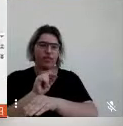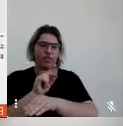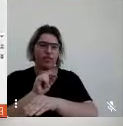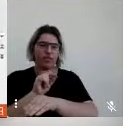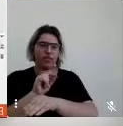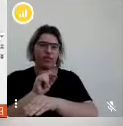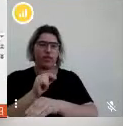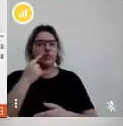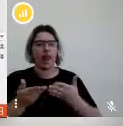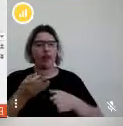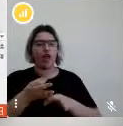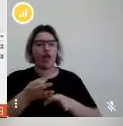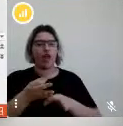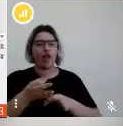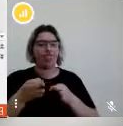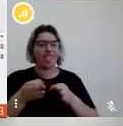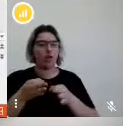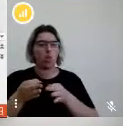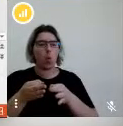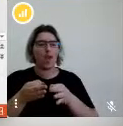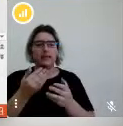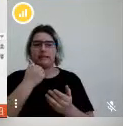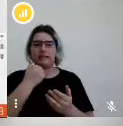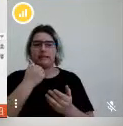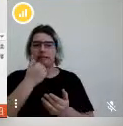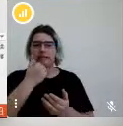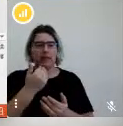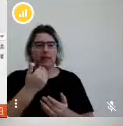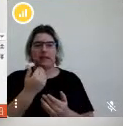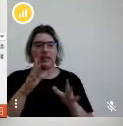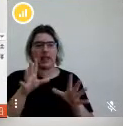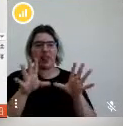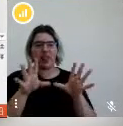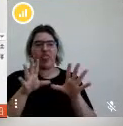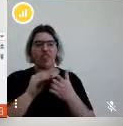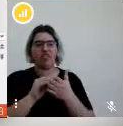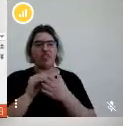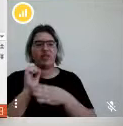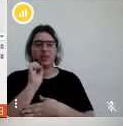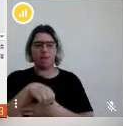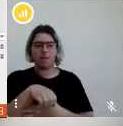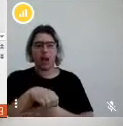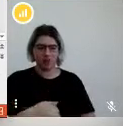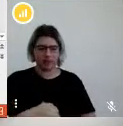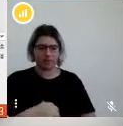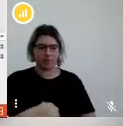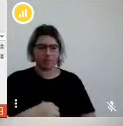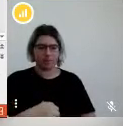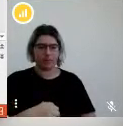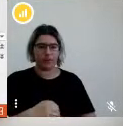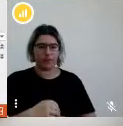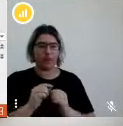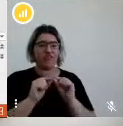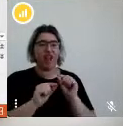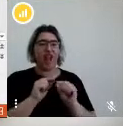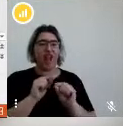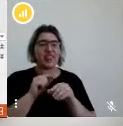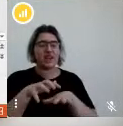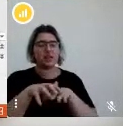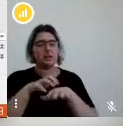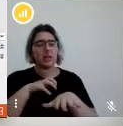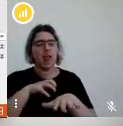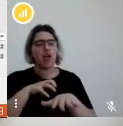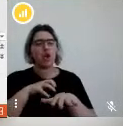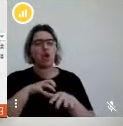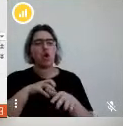somáticas de nuestro cuerpo, es casi 10 veces más. La mayoría de nuestras bacterias se encuentran a nivel